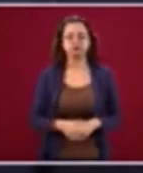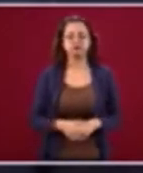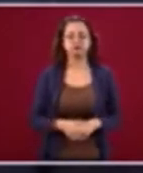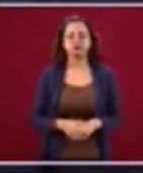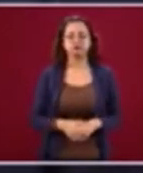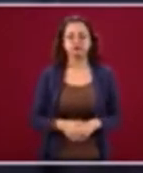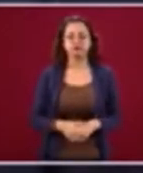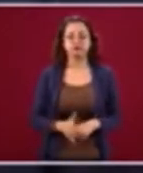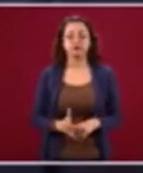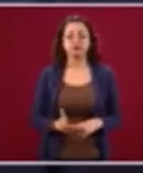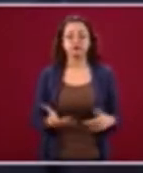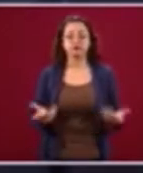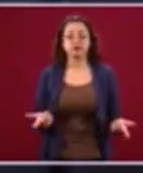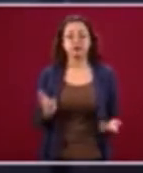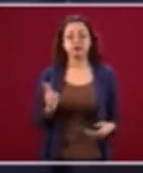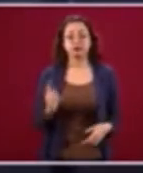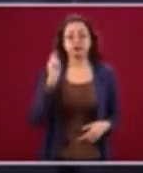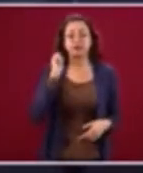reciba